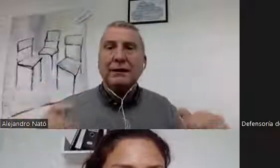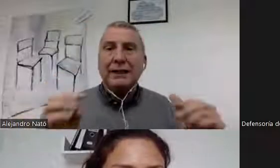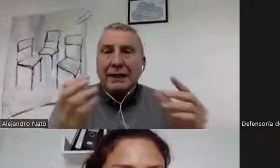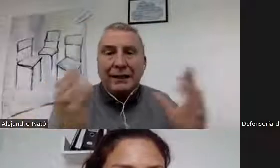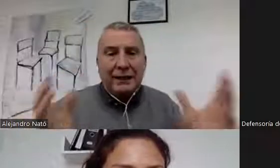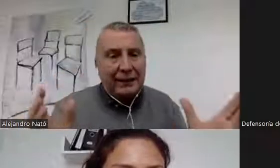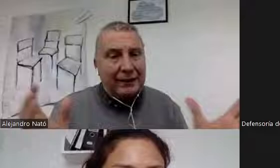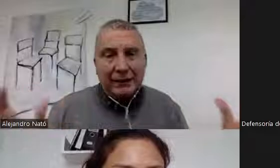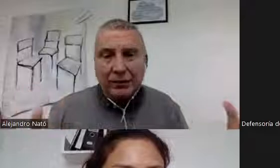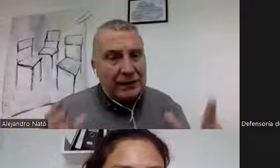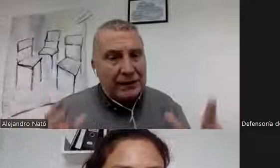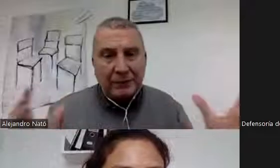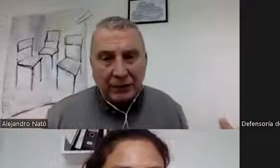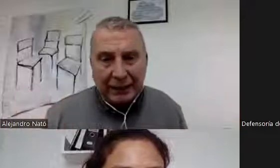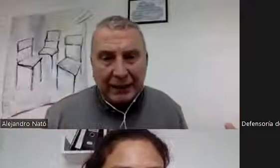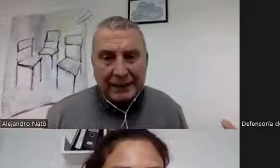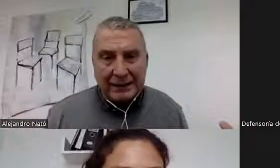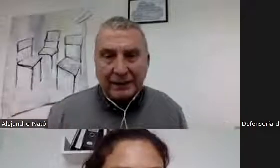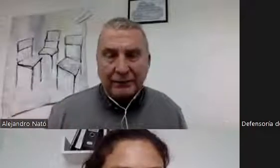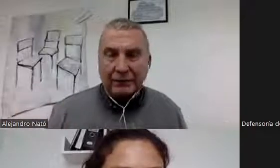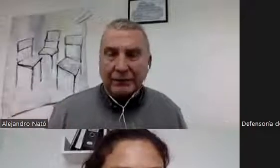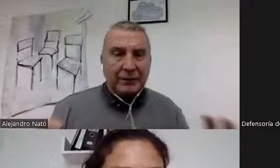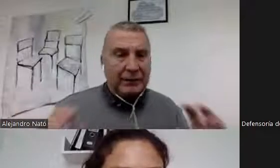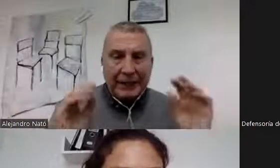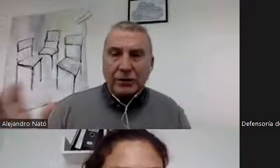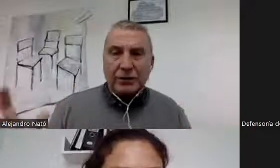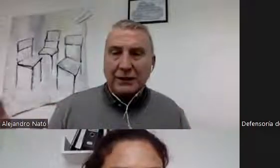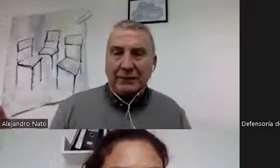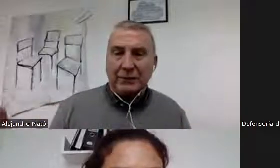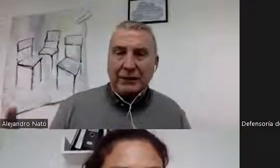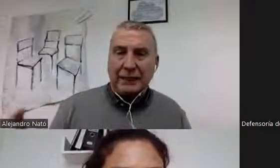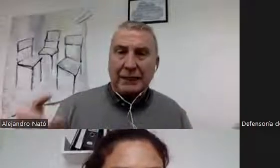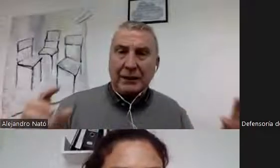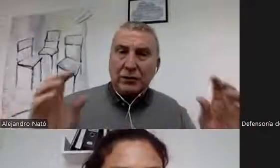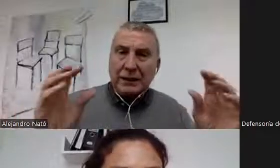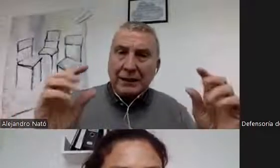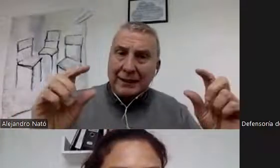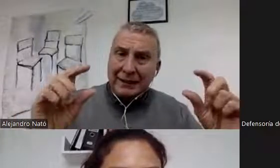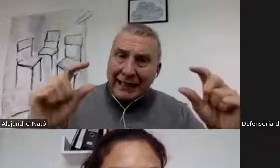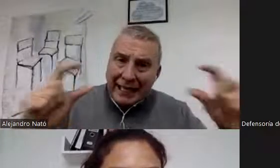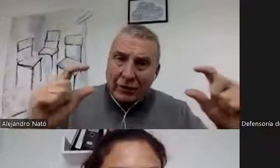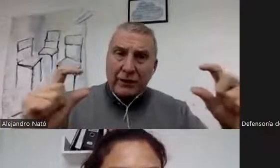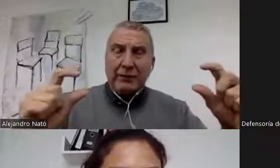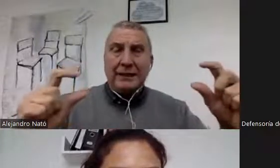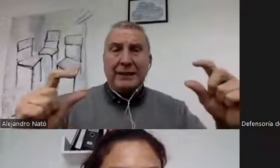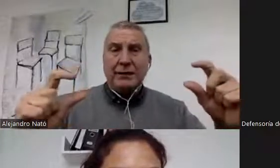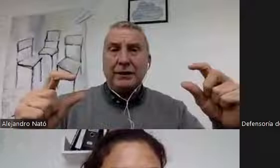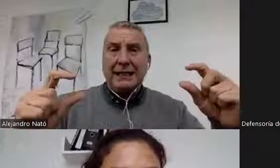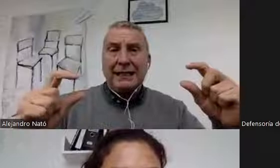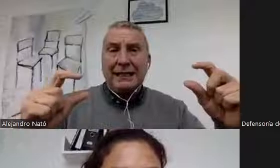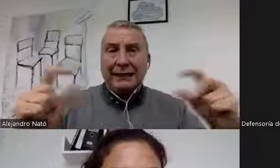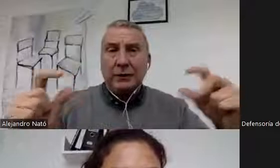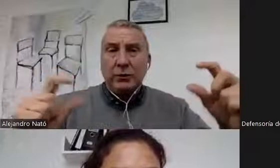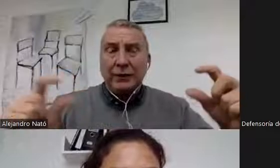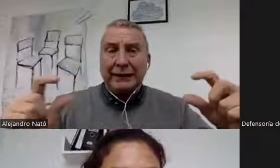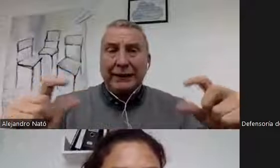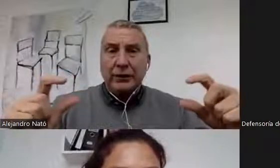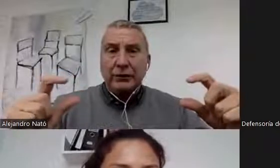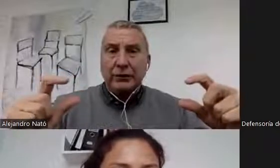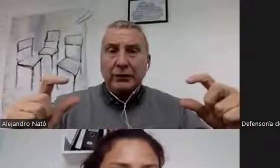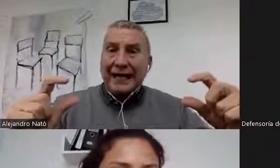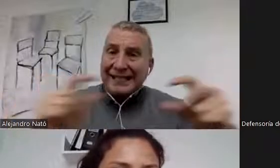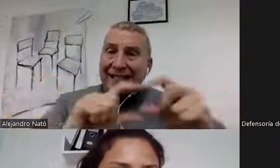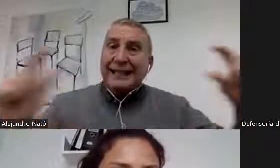tenemos, que eso se llama tolerancia. Eso se llama tolerancia. Entonces, esos niveles de tolerancia que tiene uno y que